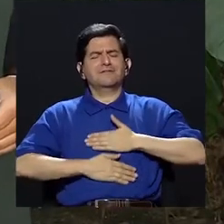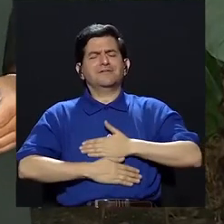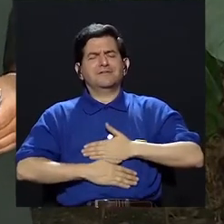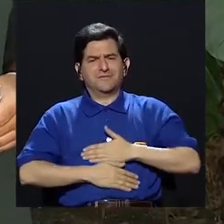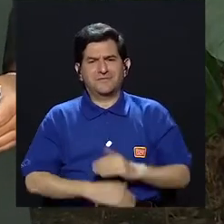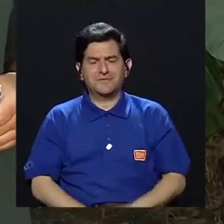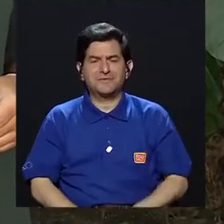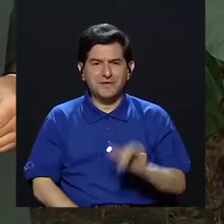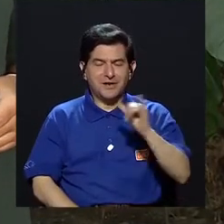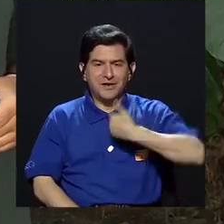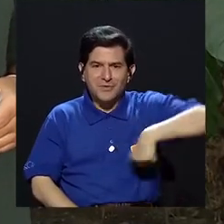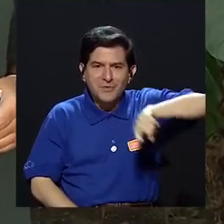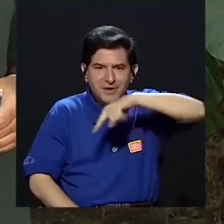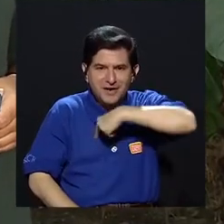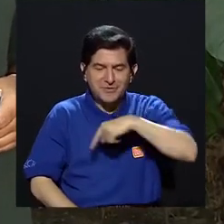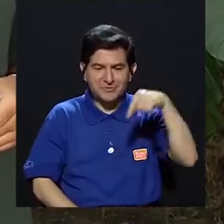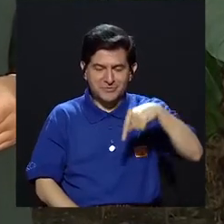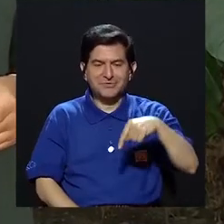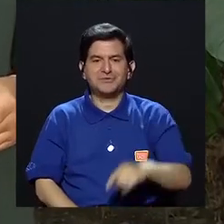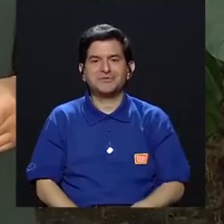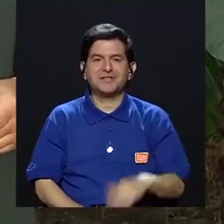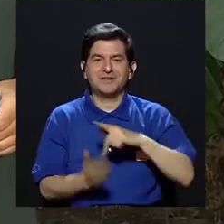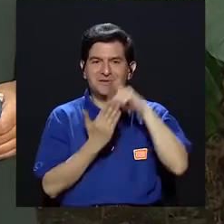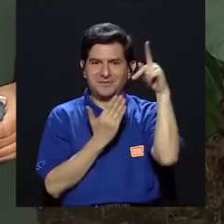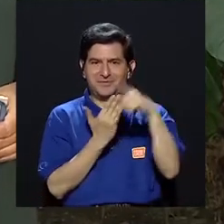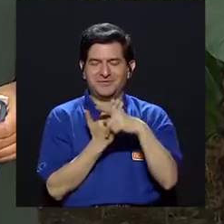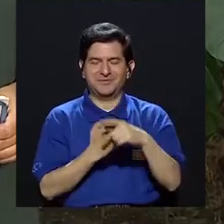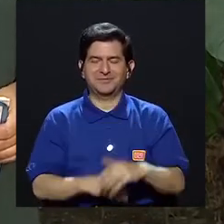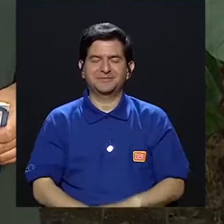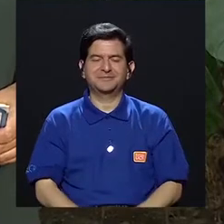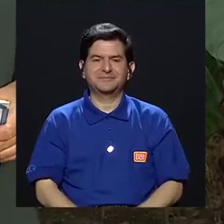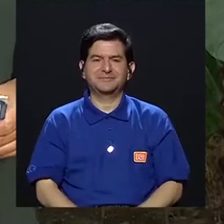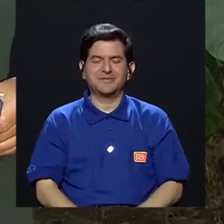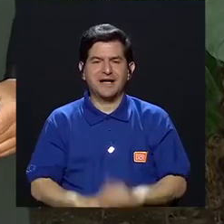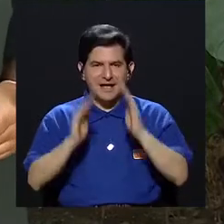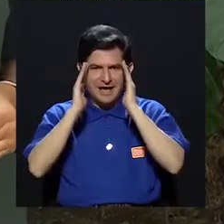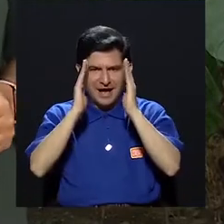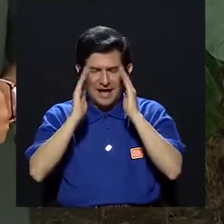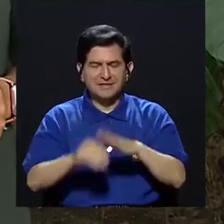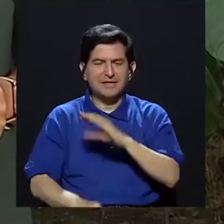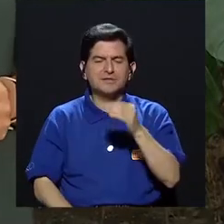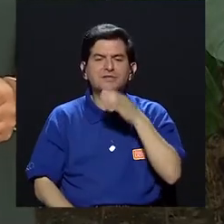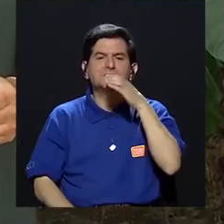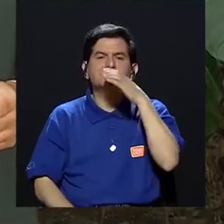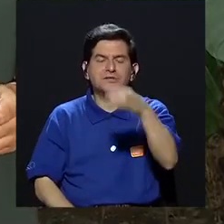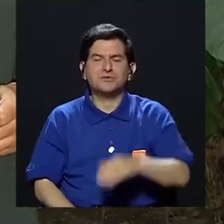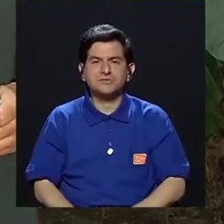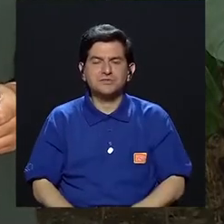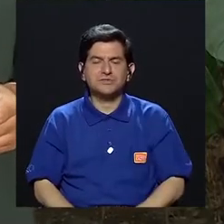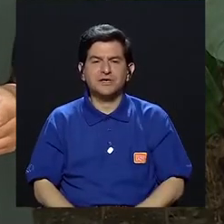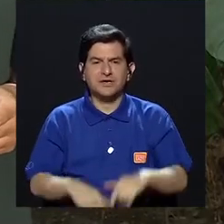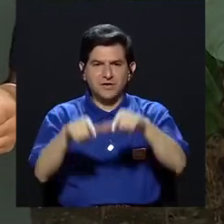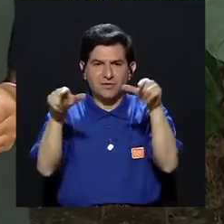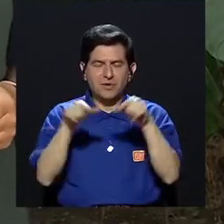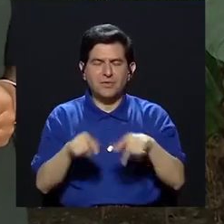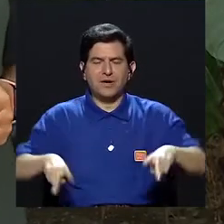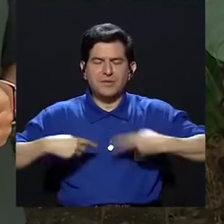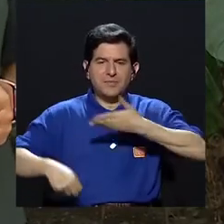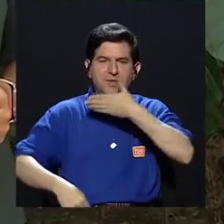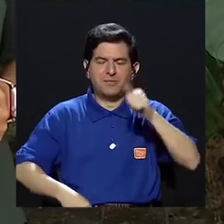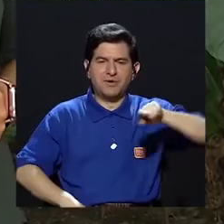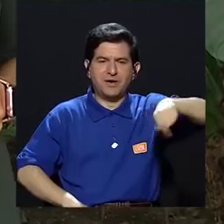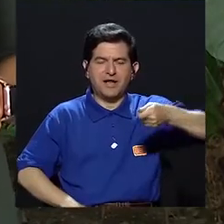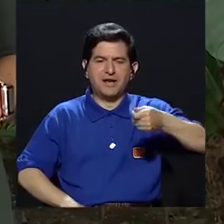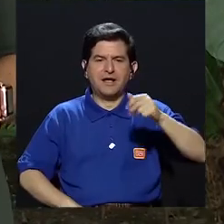tanto como nosotros de este programa. Puede seguirnos y darnos sus sugerencias en nuestra página Vivir